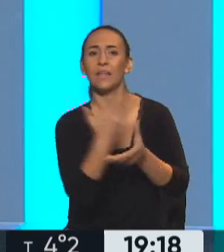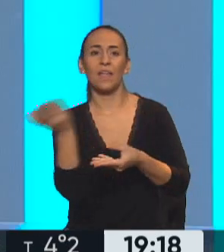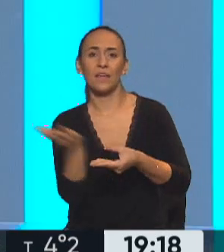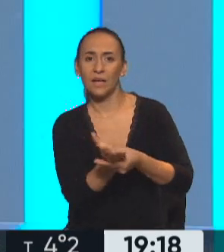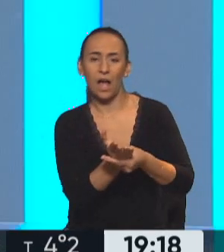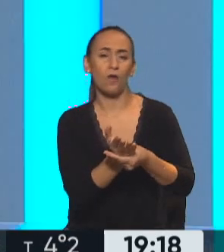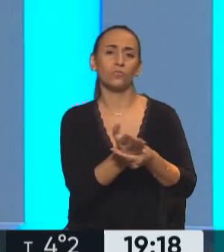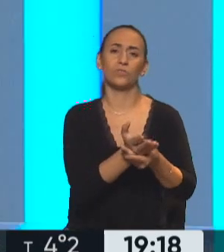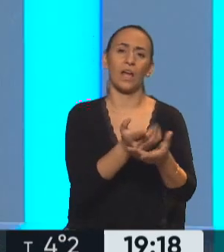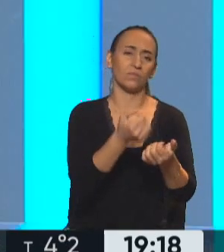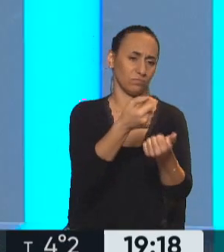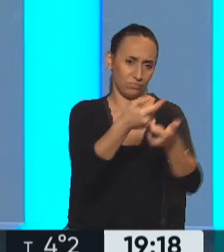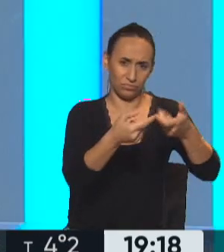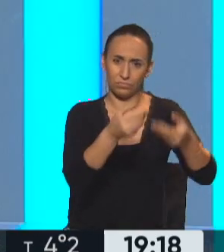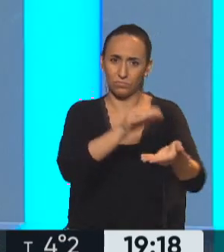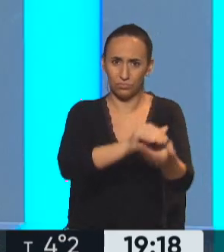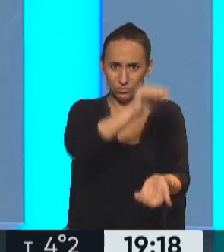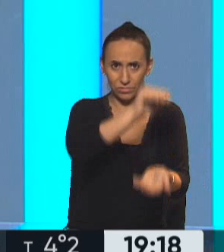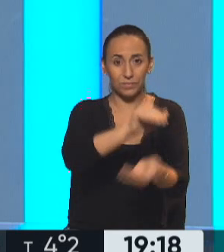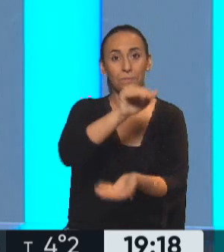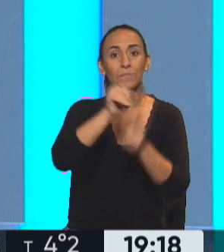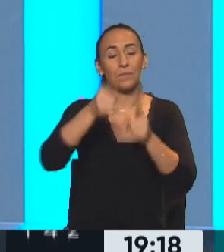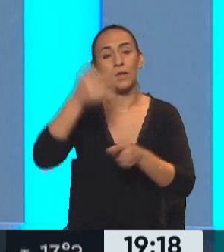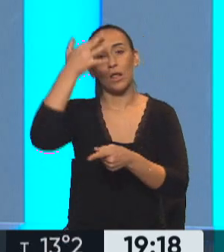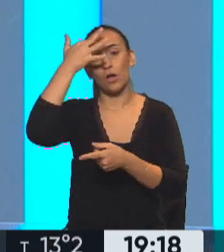etcétera. La Corte Suprema de Justicia